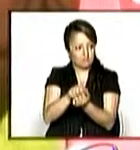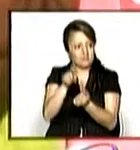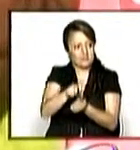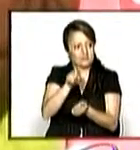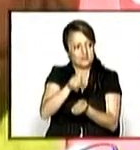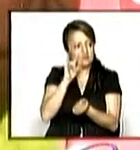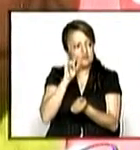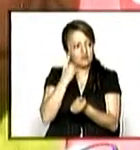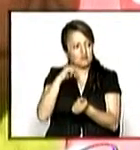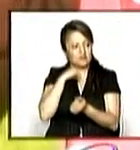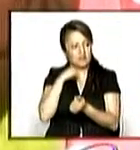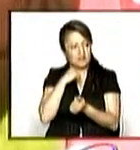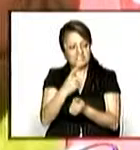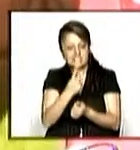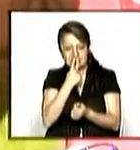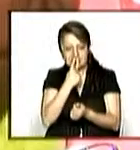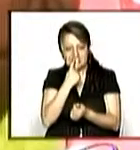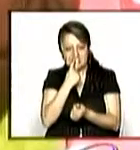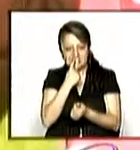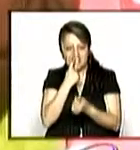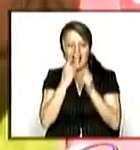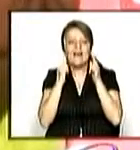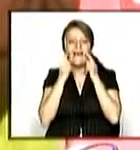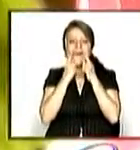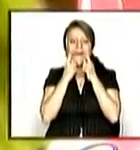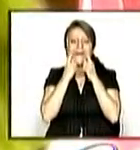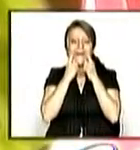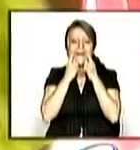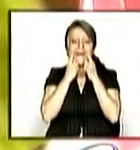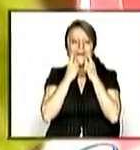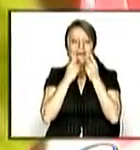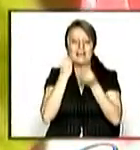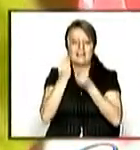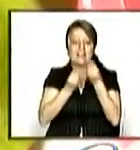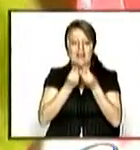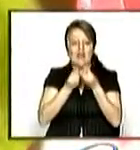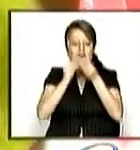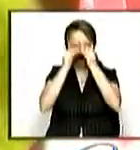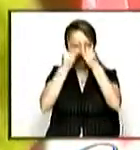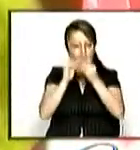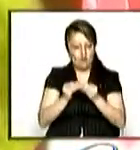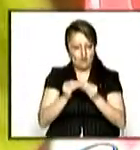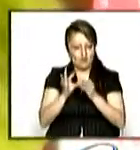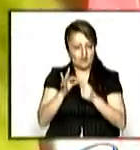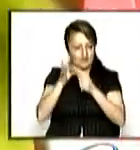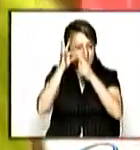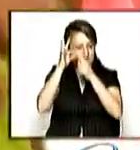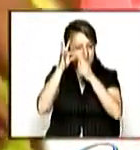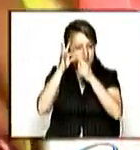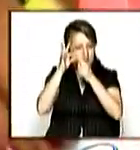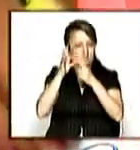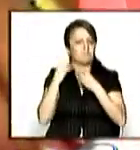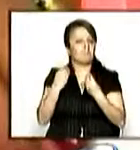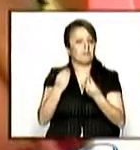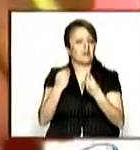o tendríamos dientes laterales, los cuales se les darían una forma especial para que después